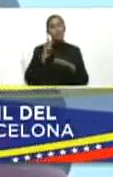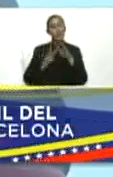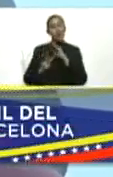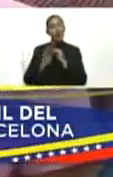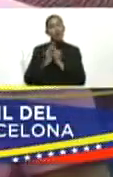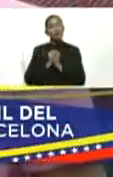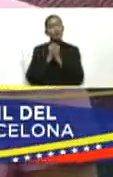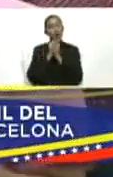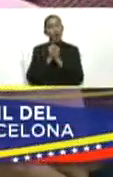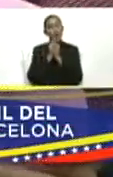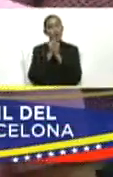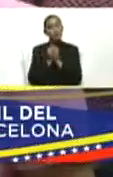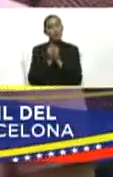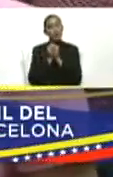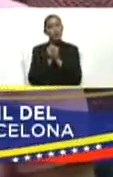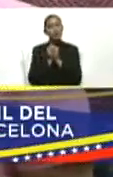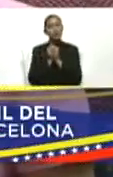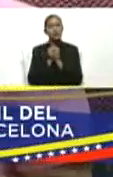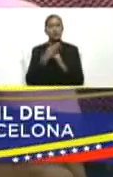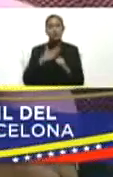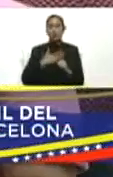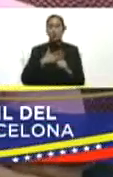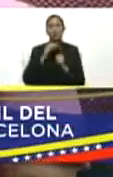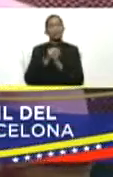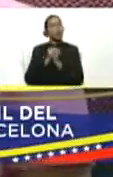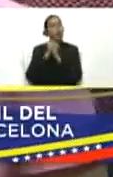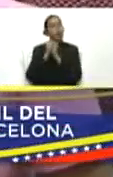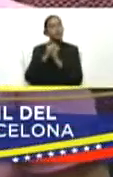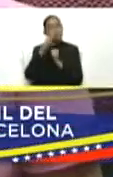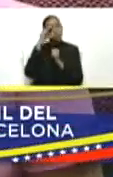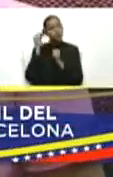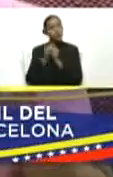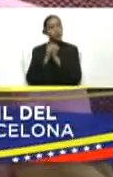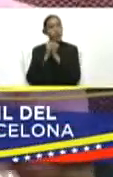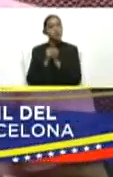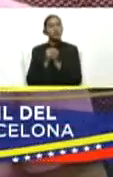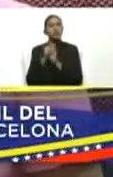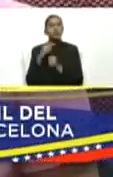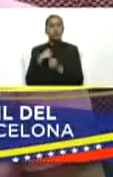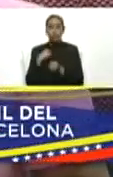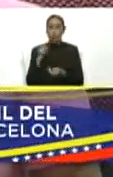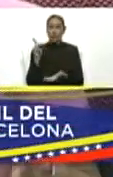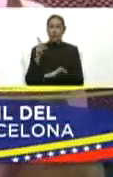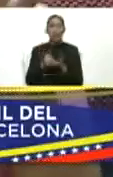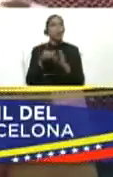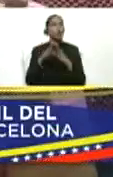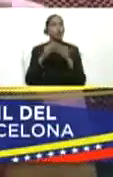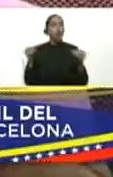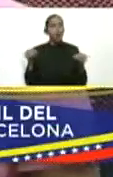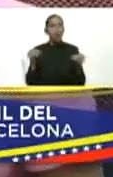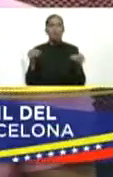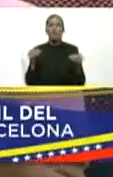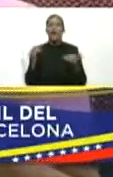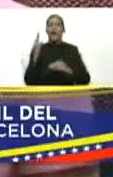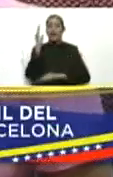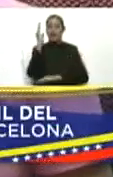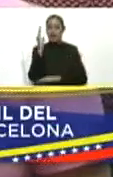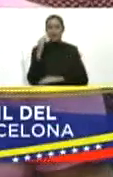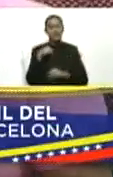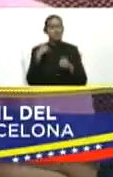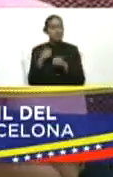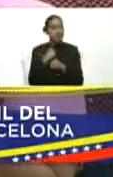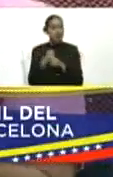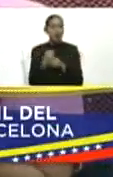y de la oración. Y me metí en oración y Dios me dijo que tenía que venir a este lugar con toda la iglesia y que teníamos que edificar y